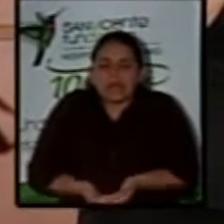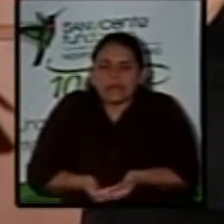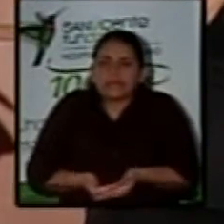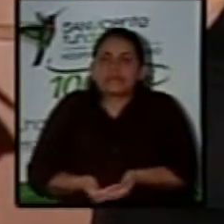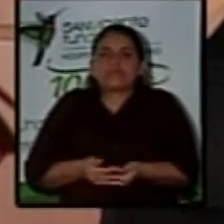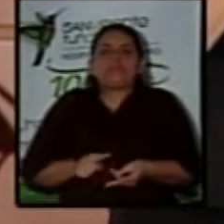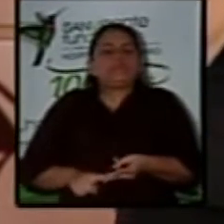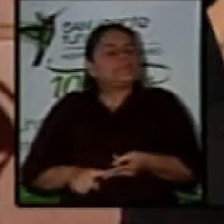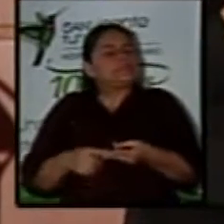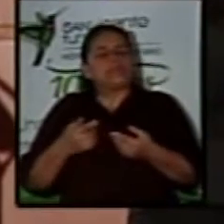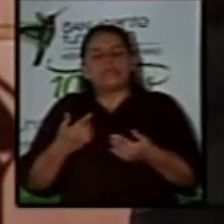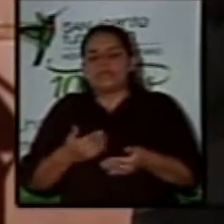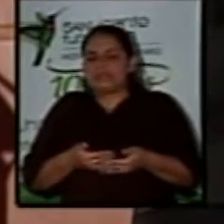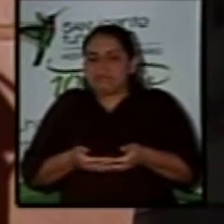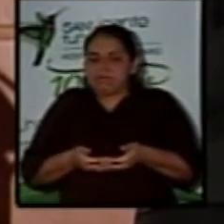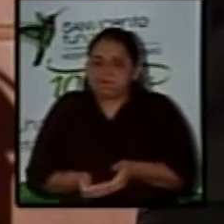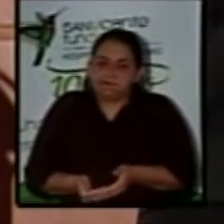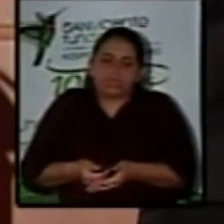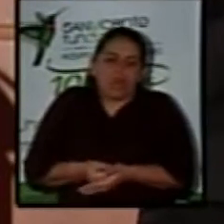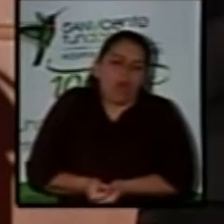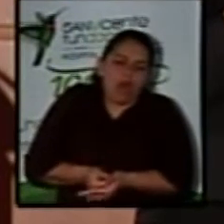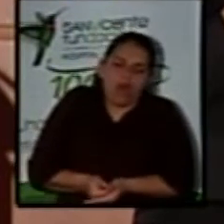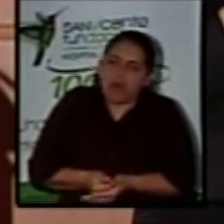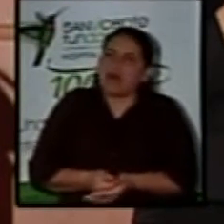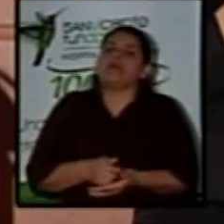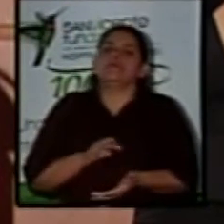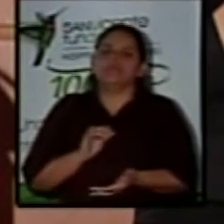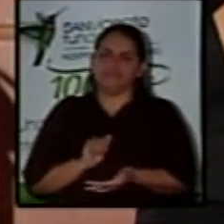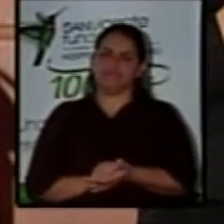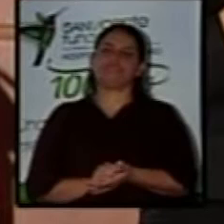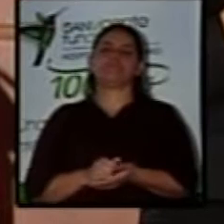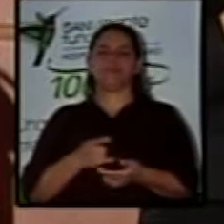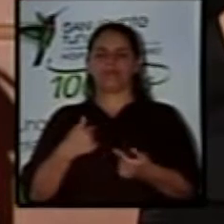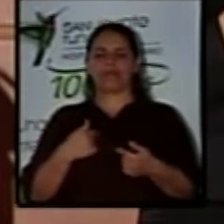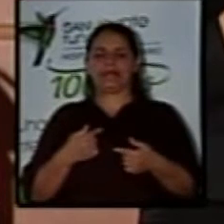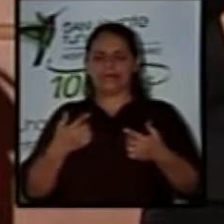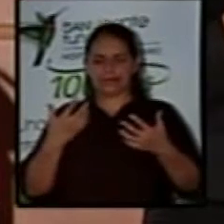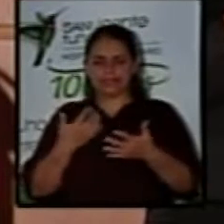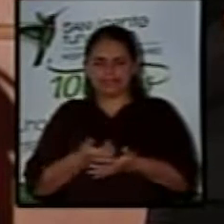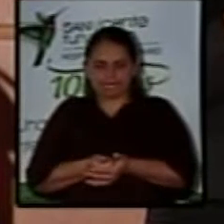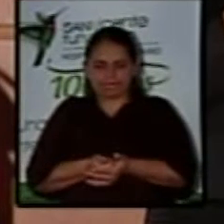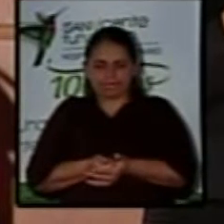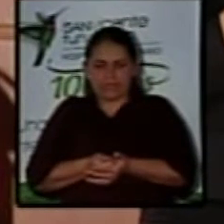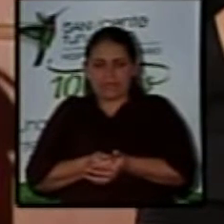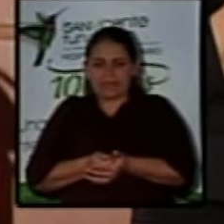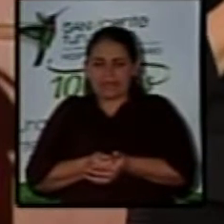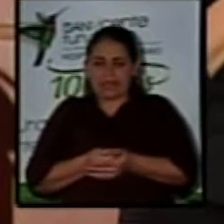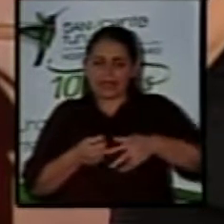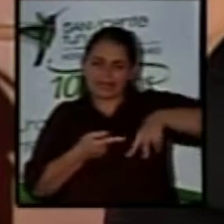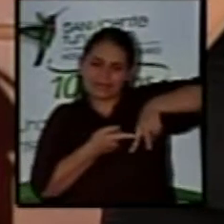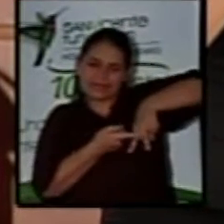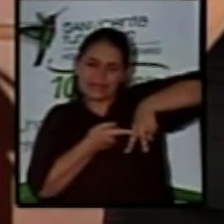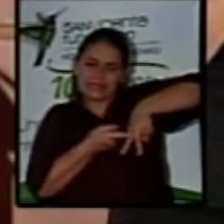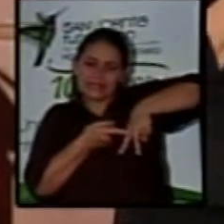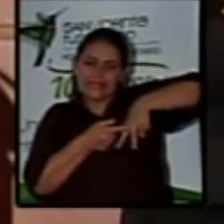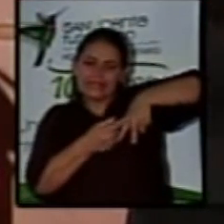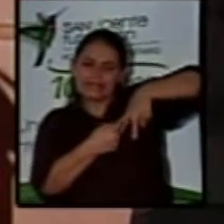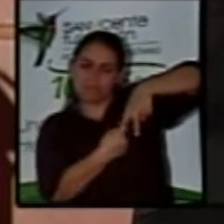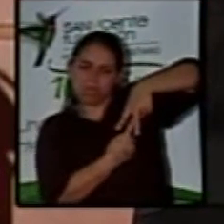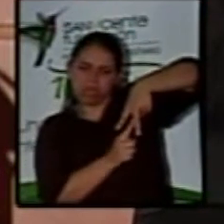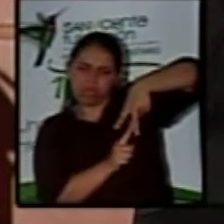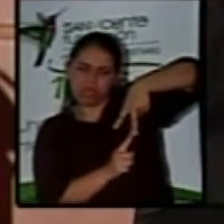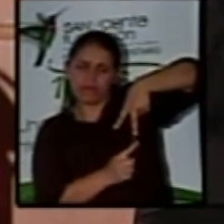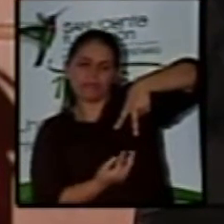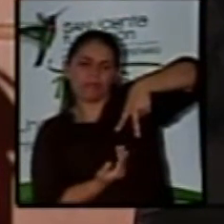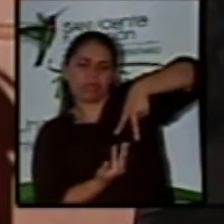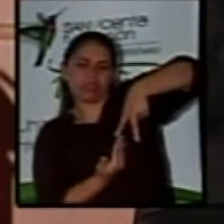ya están a estadios avanzados de la gestación, esto va a hacer una presión en las venas pélvicas, lo que va a limitar el retorno